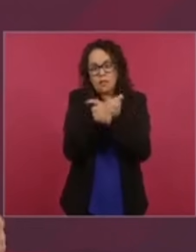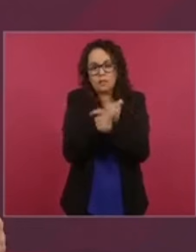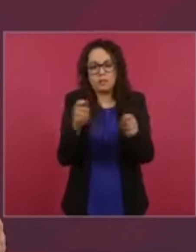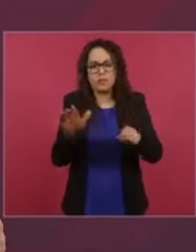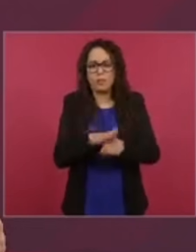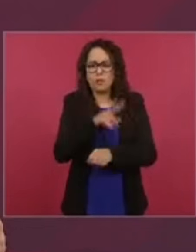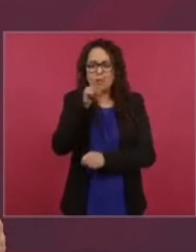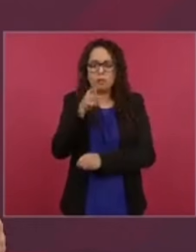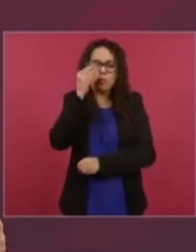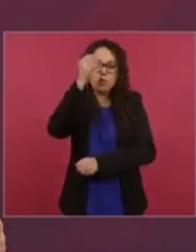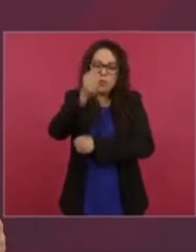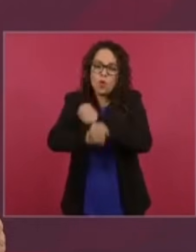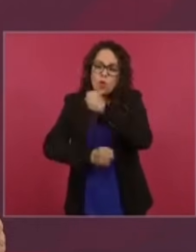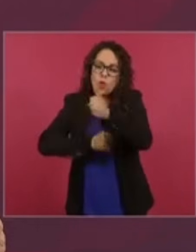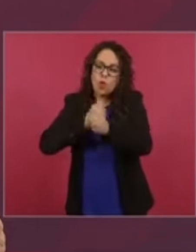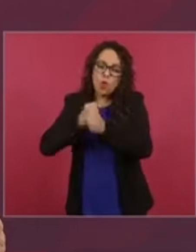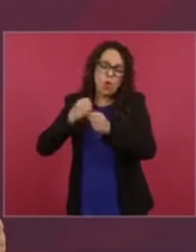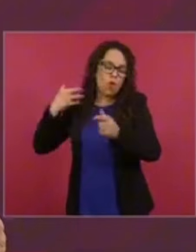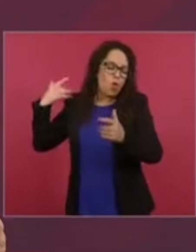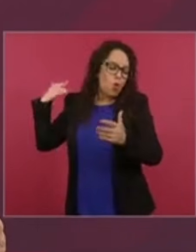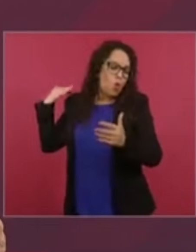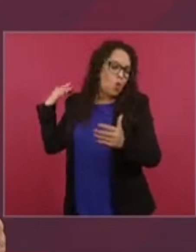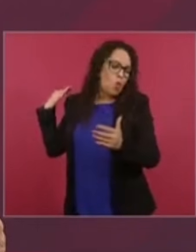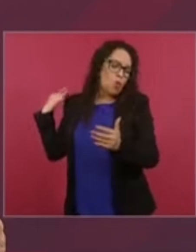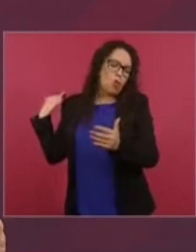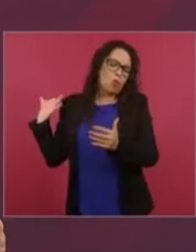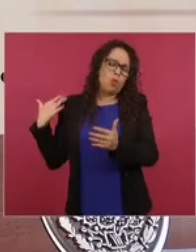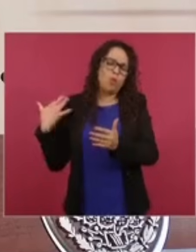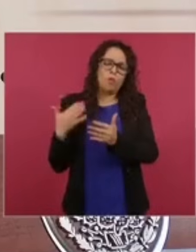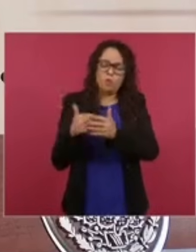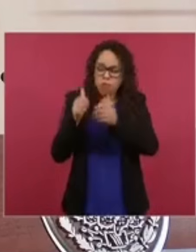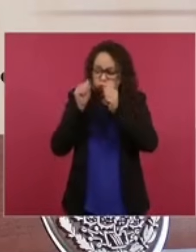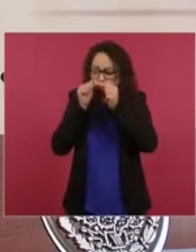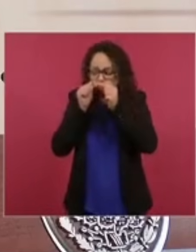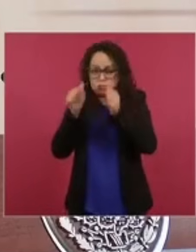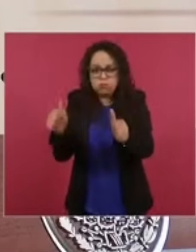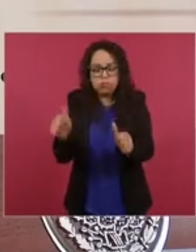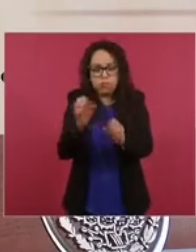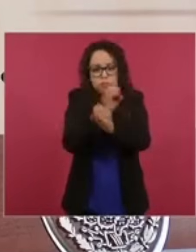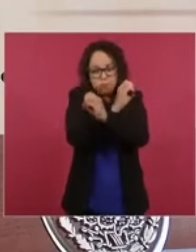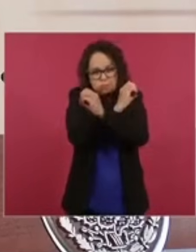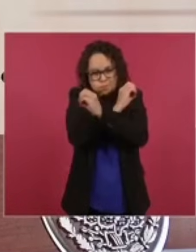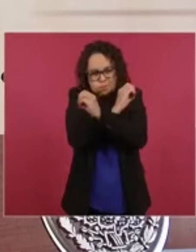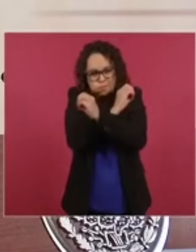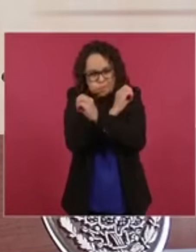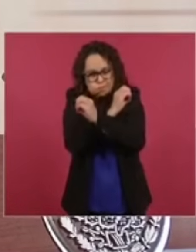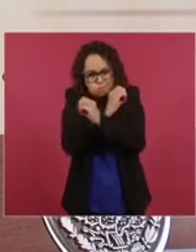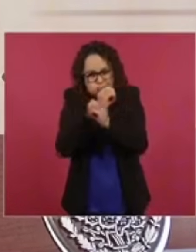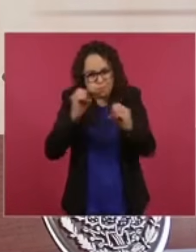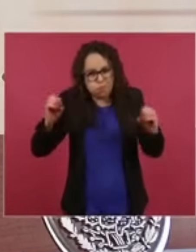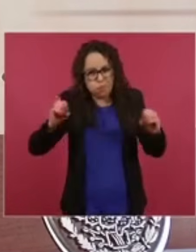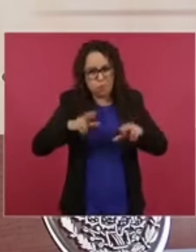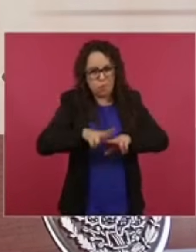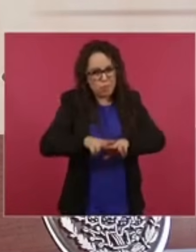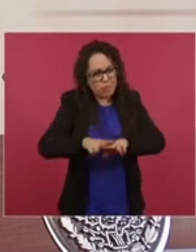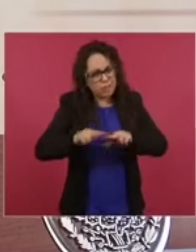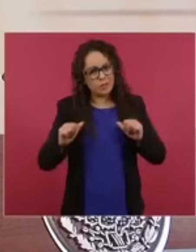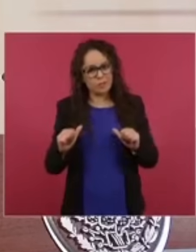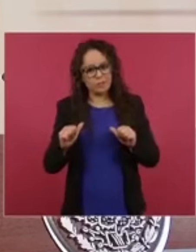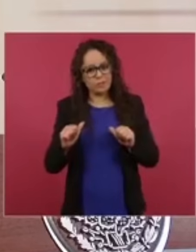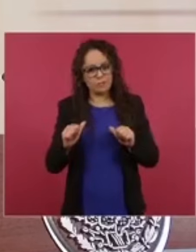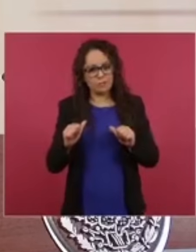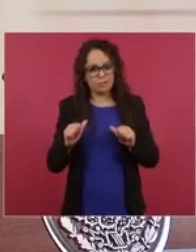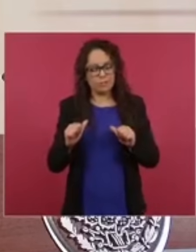se tiene con los pobres de México porque eh